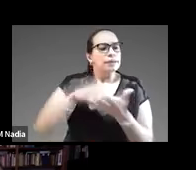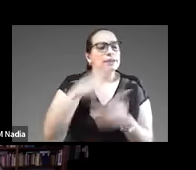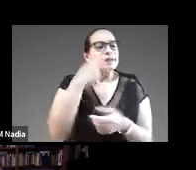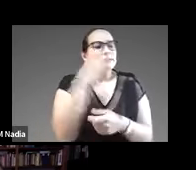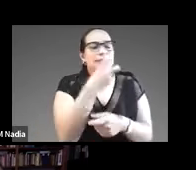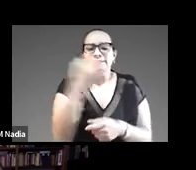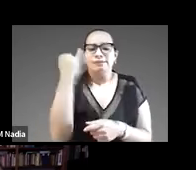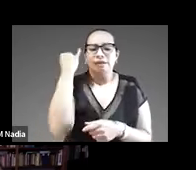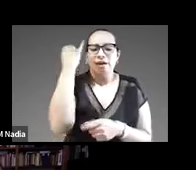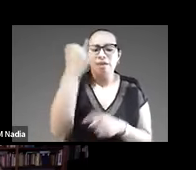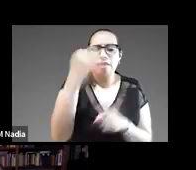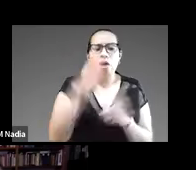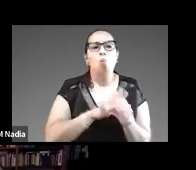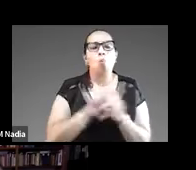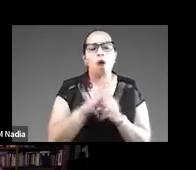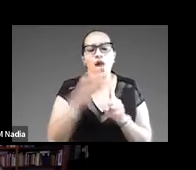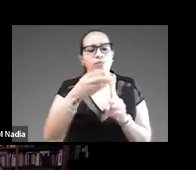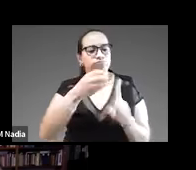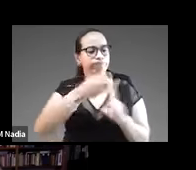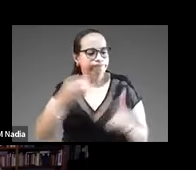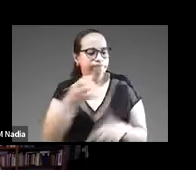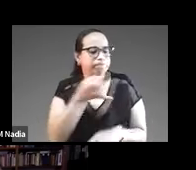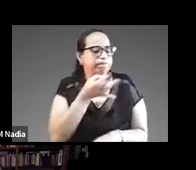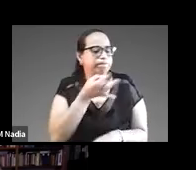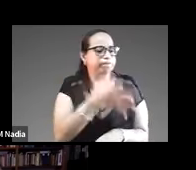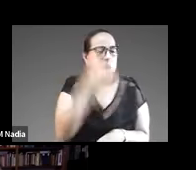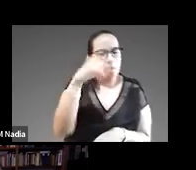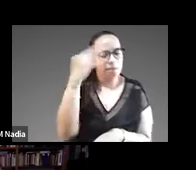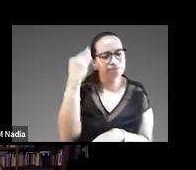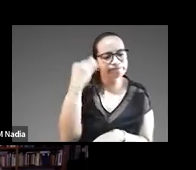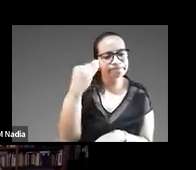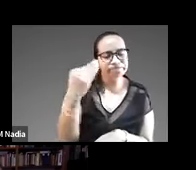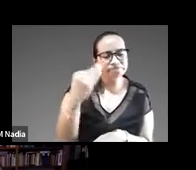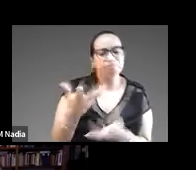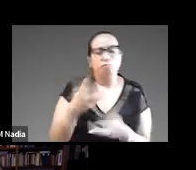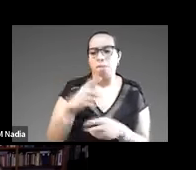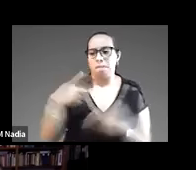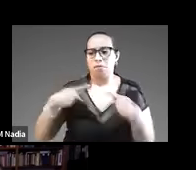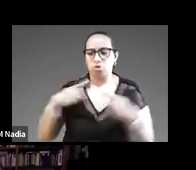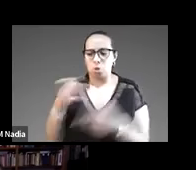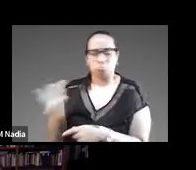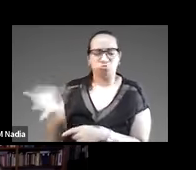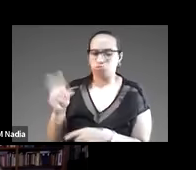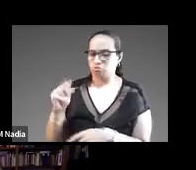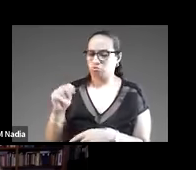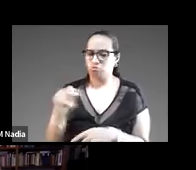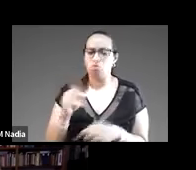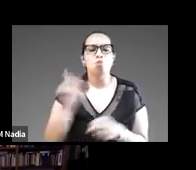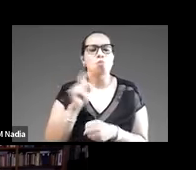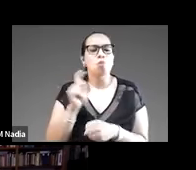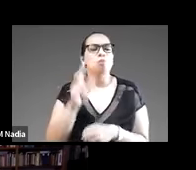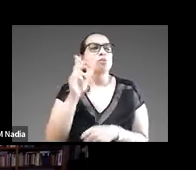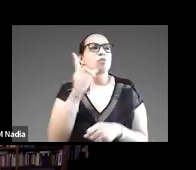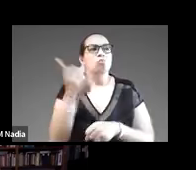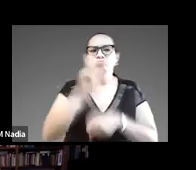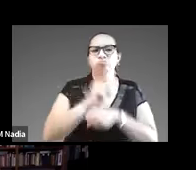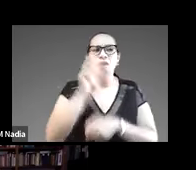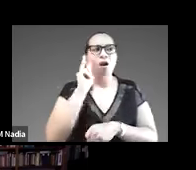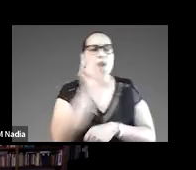la organización vence al tiempo, o sea, y no las personas, es el día que veamos que la